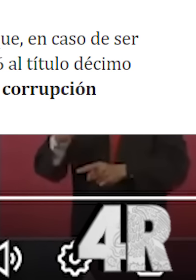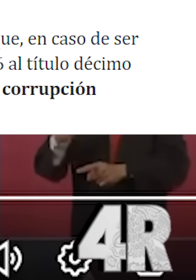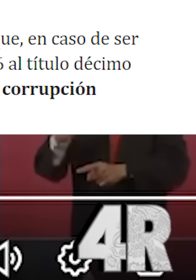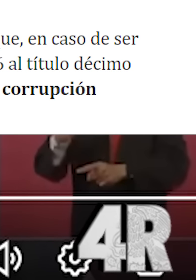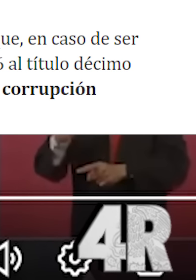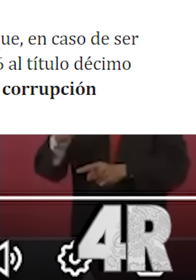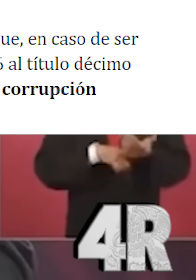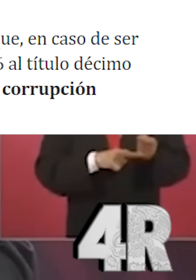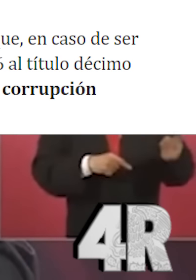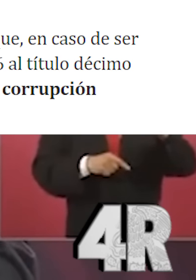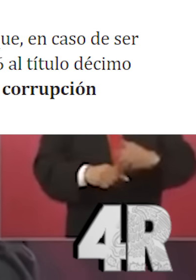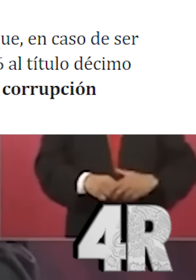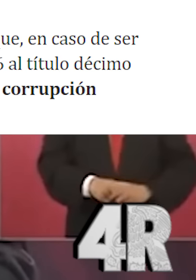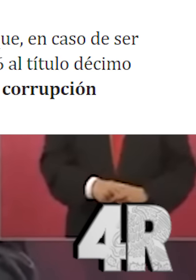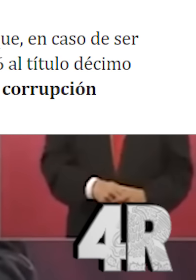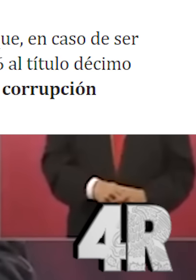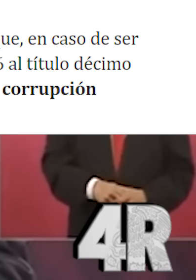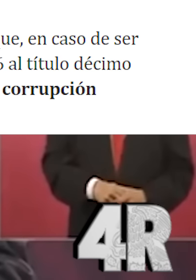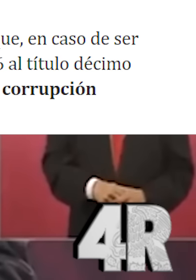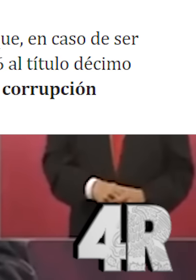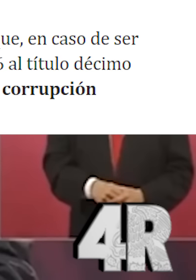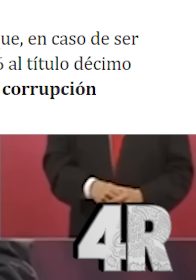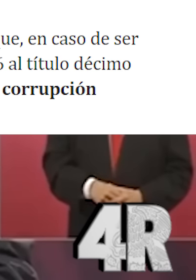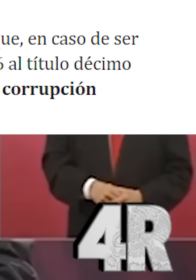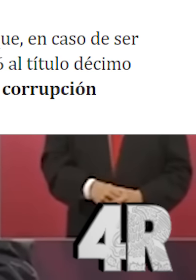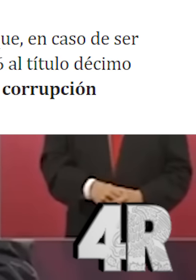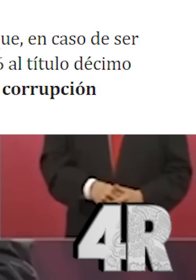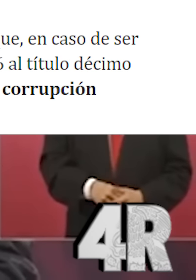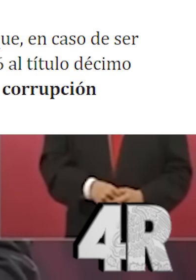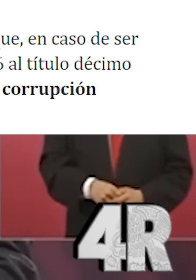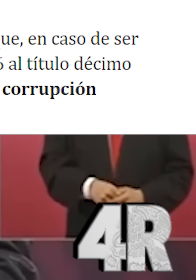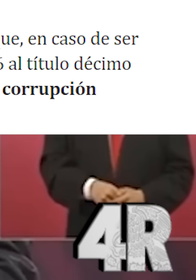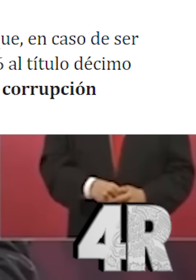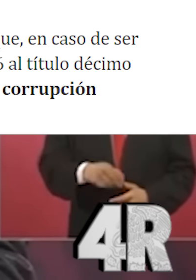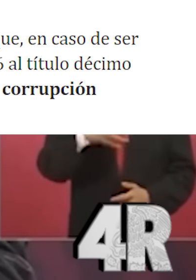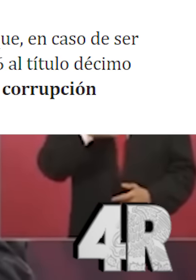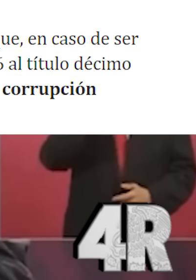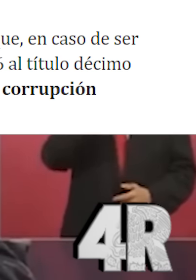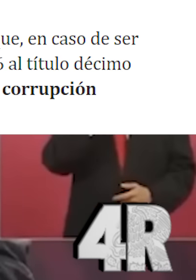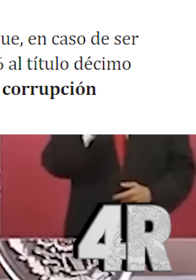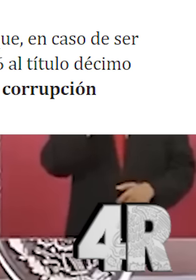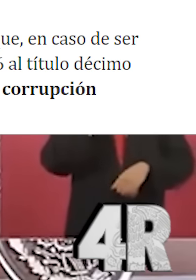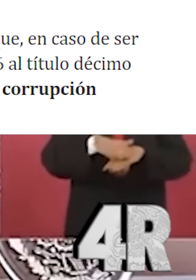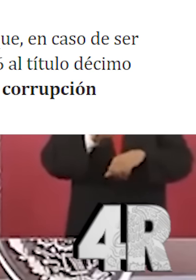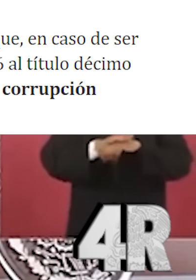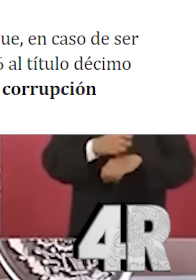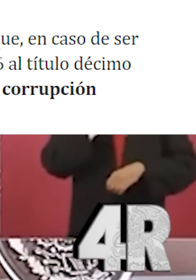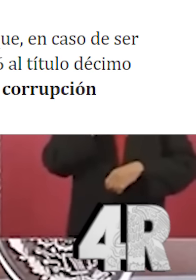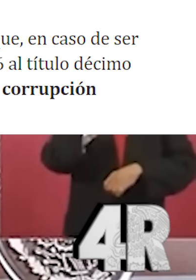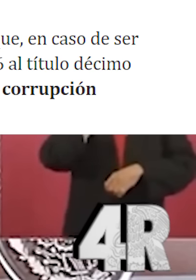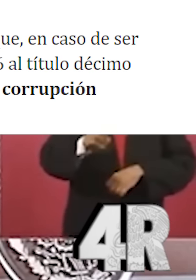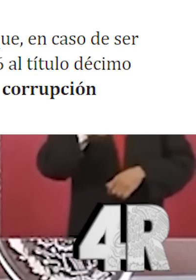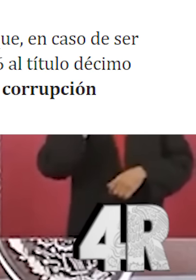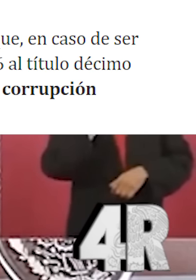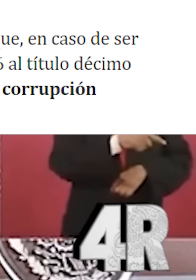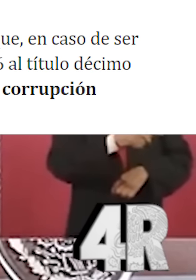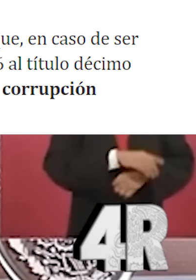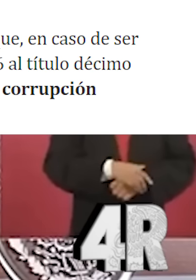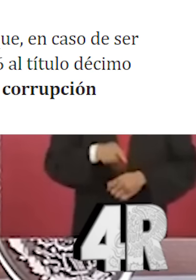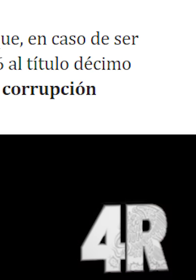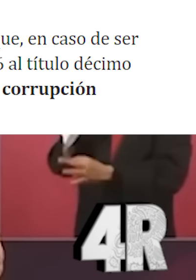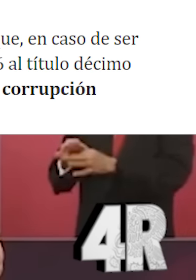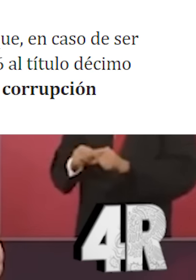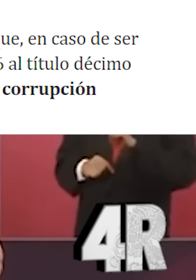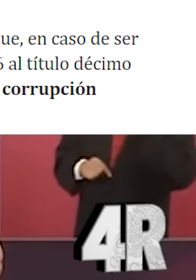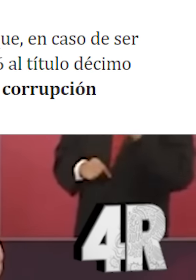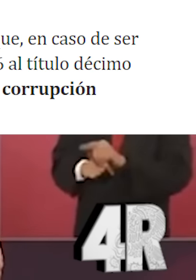una iniciativa de reforma al Código Penal en materia de combate a la corrupción inmobiliaria, la cual contempla la creación